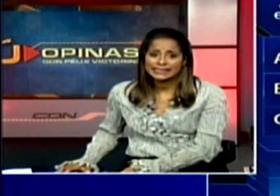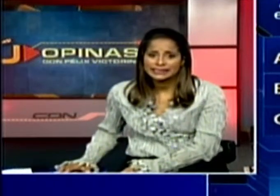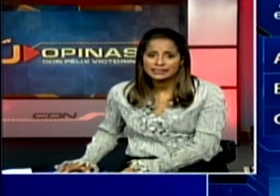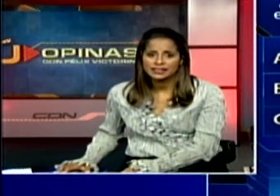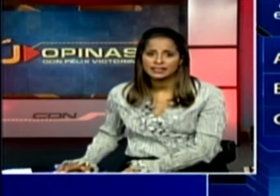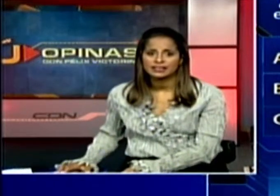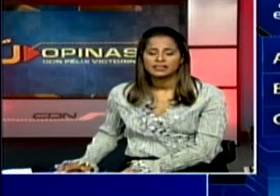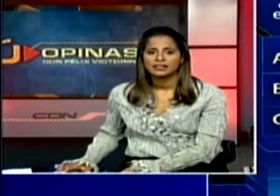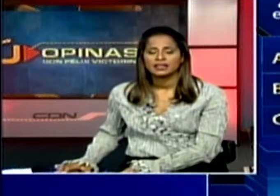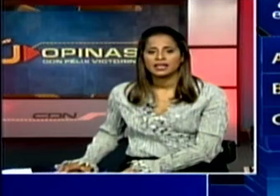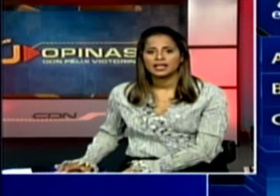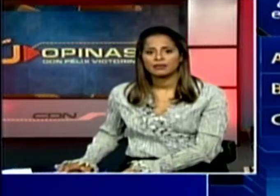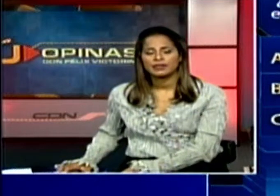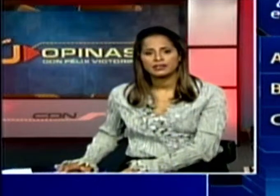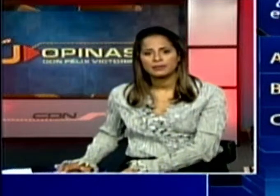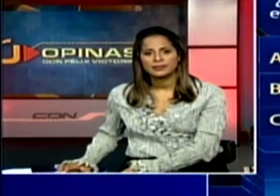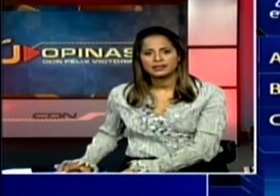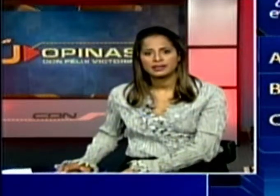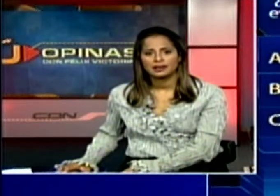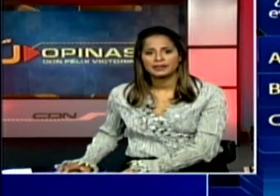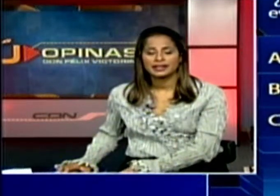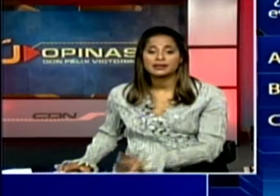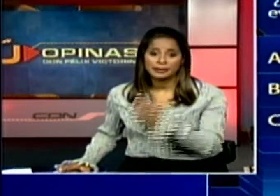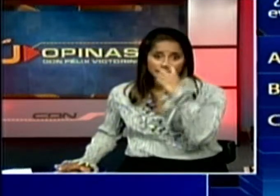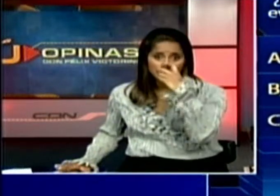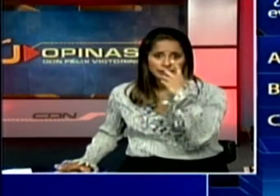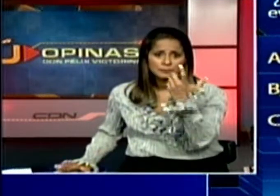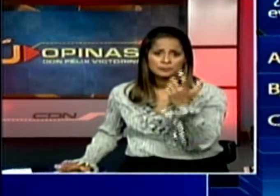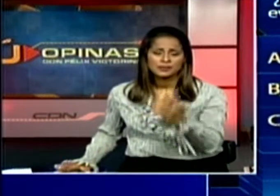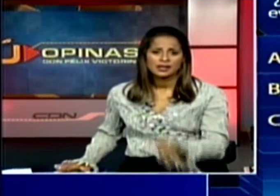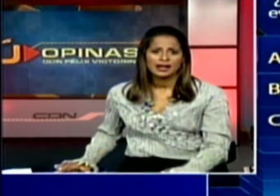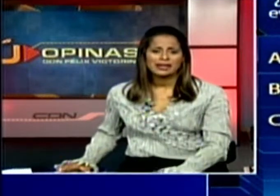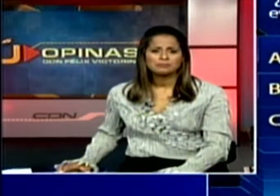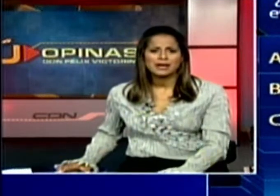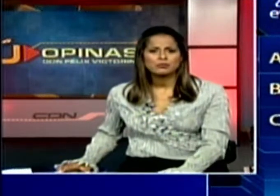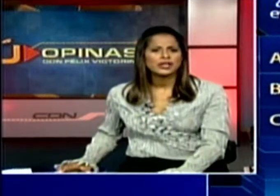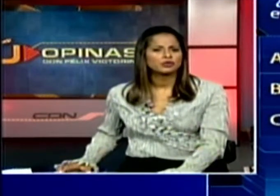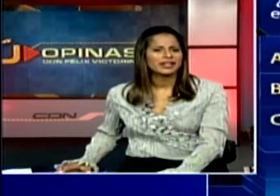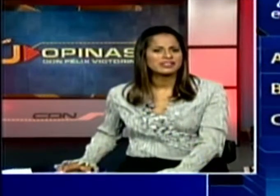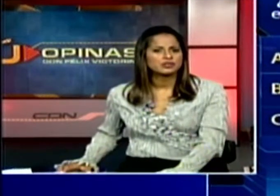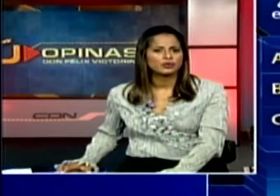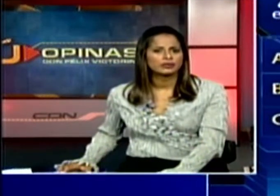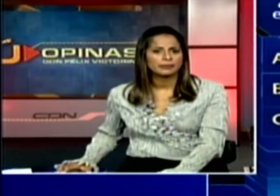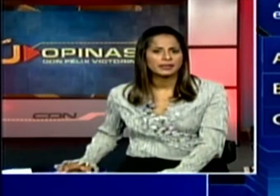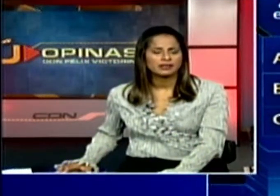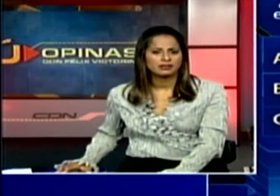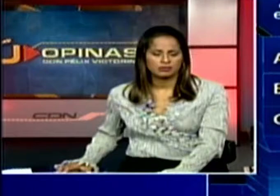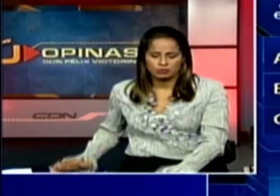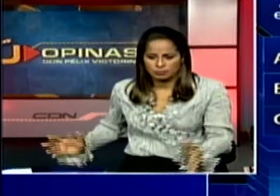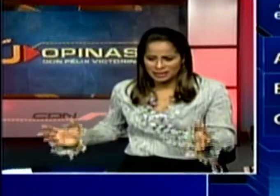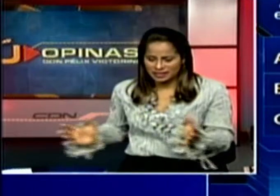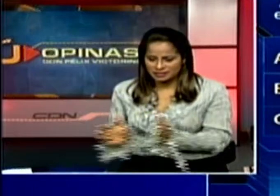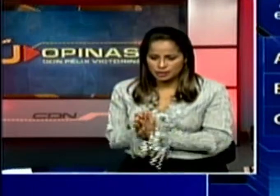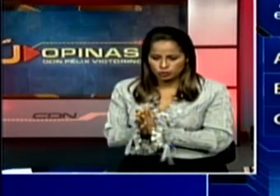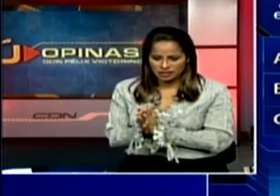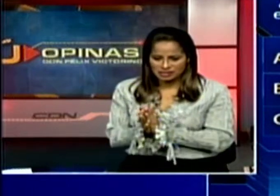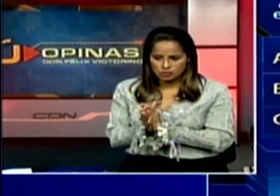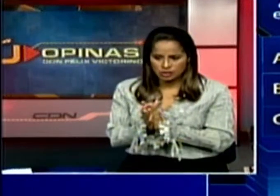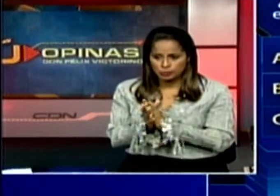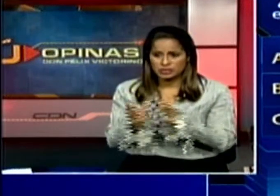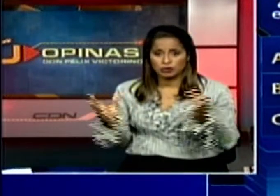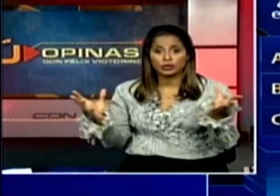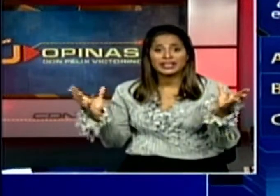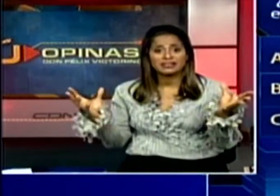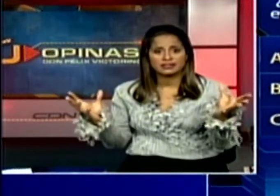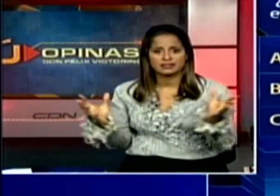recordar a la gente que definitivamente la mascarilla va arriba. Hay mucha contradicción también, o más que decir contradicción,